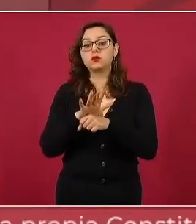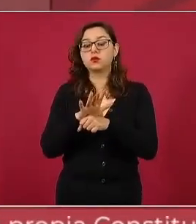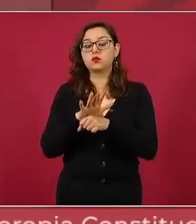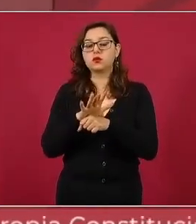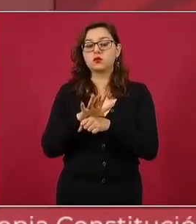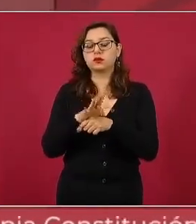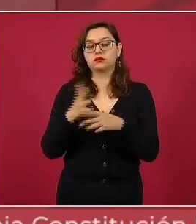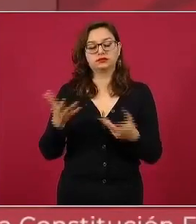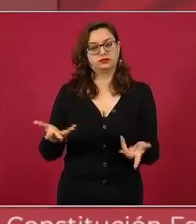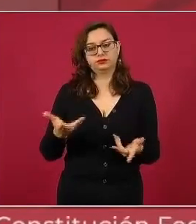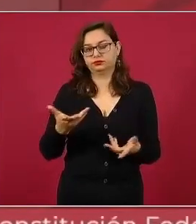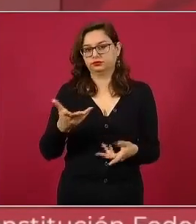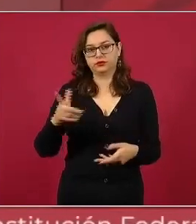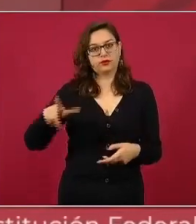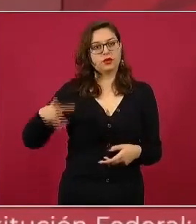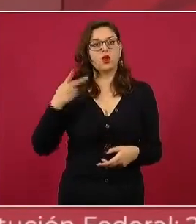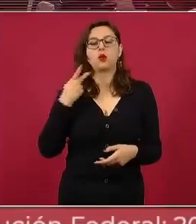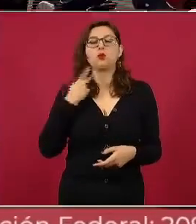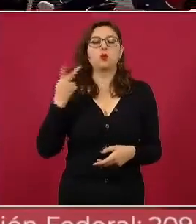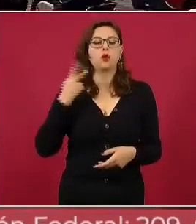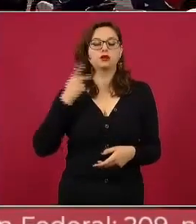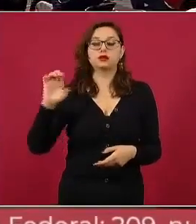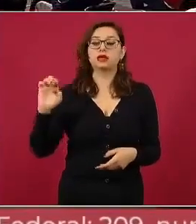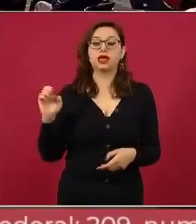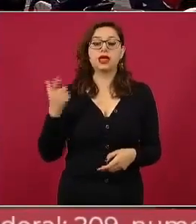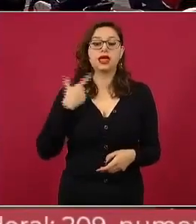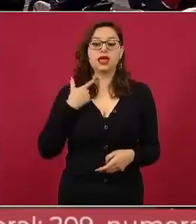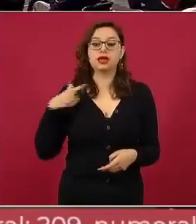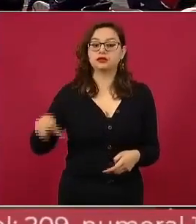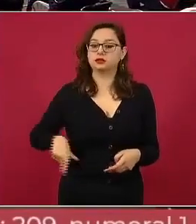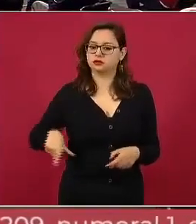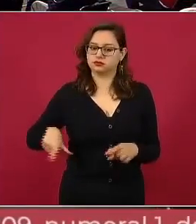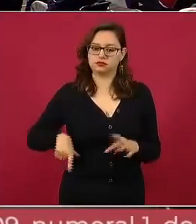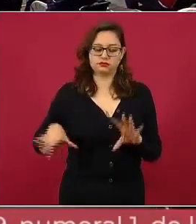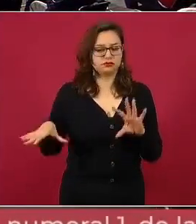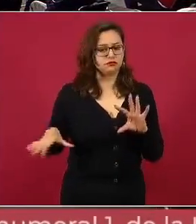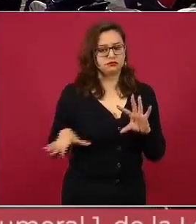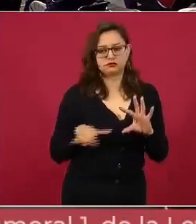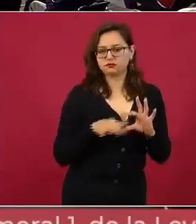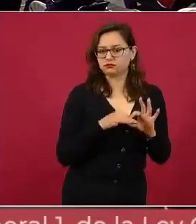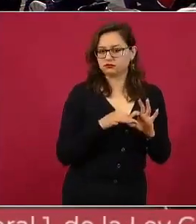apegada al régimen, de subordinación al régimen.